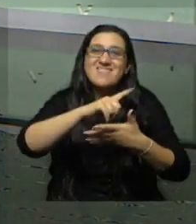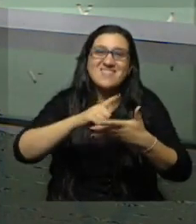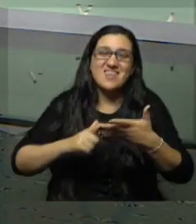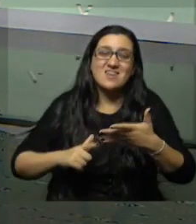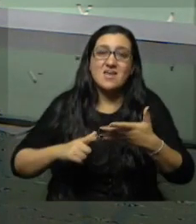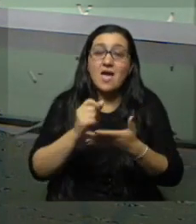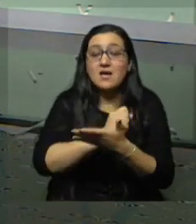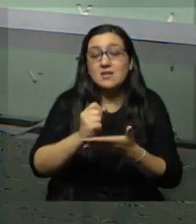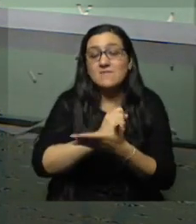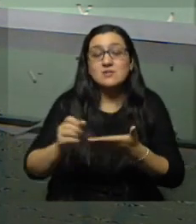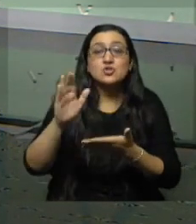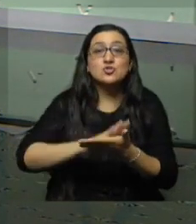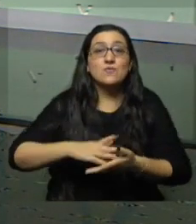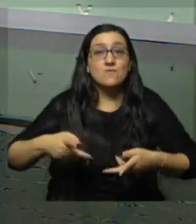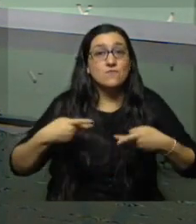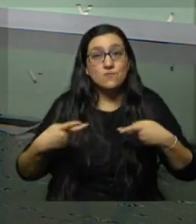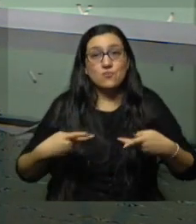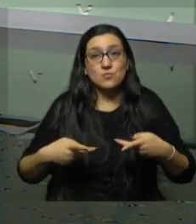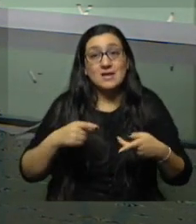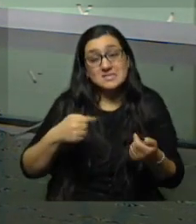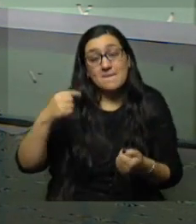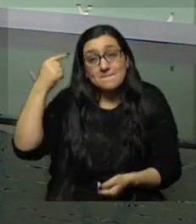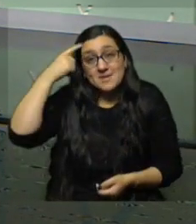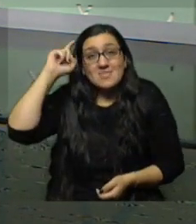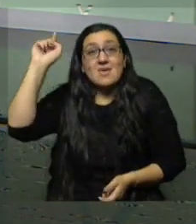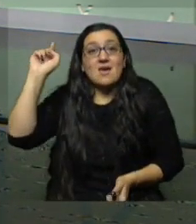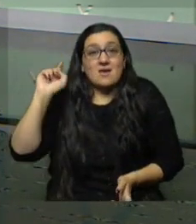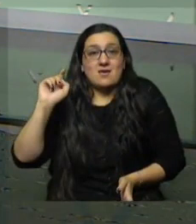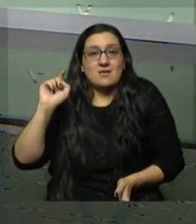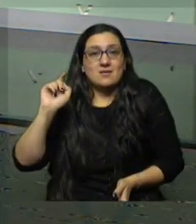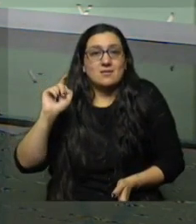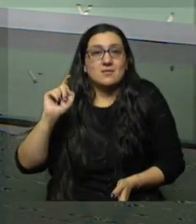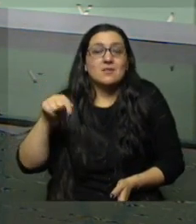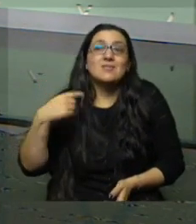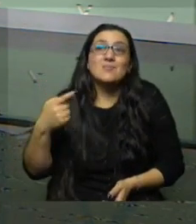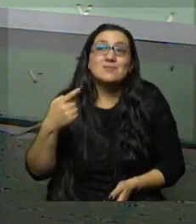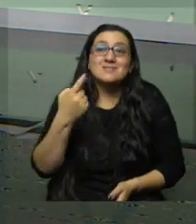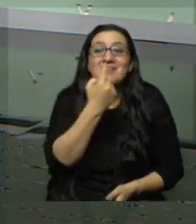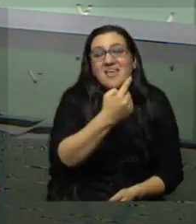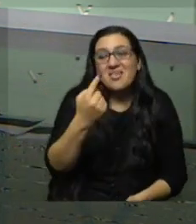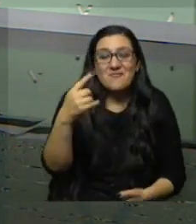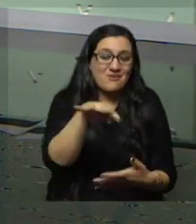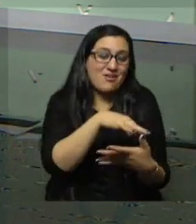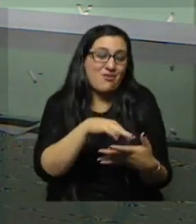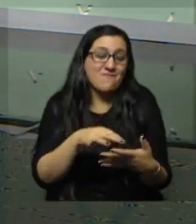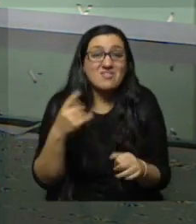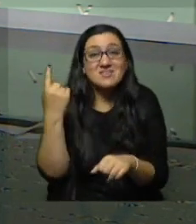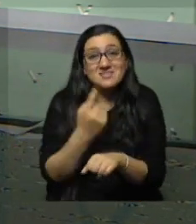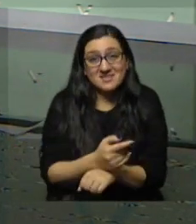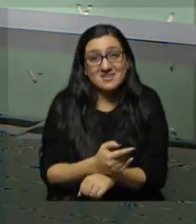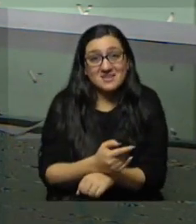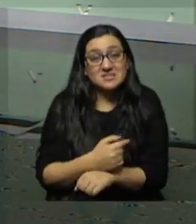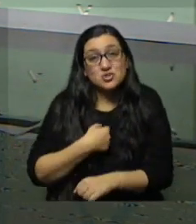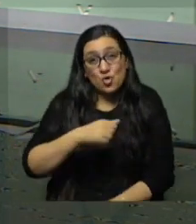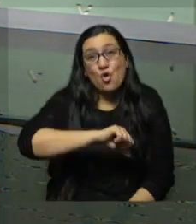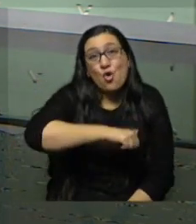a escribir sobre fútbol. Eso es una intención que tengo, después estará en quienes lo lean decir si lo logré o